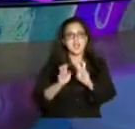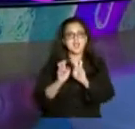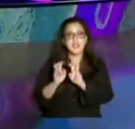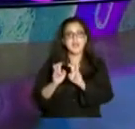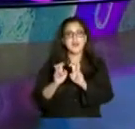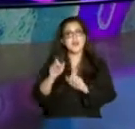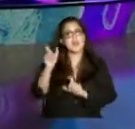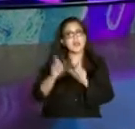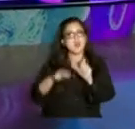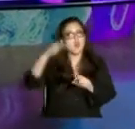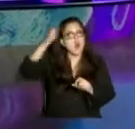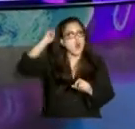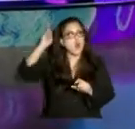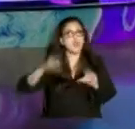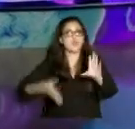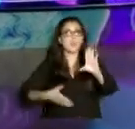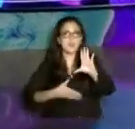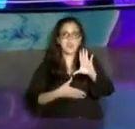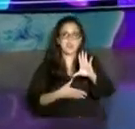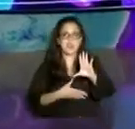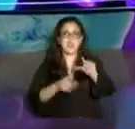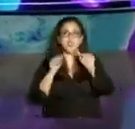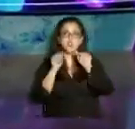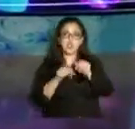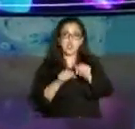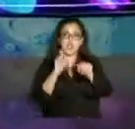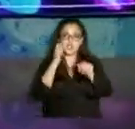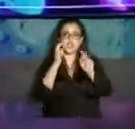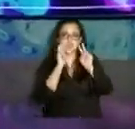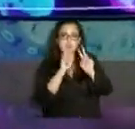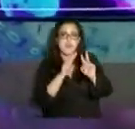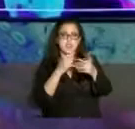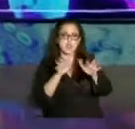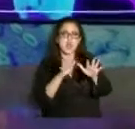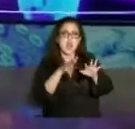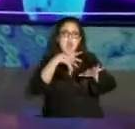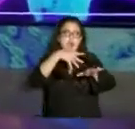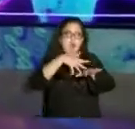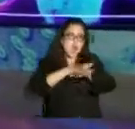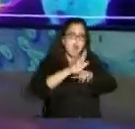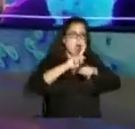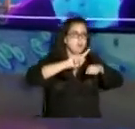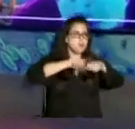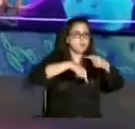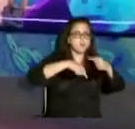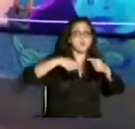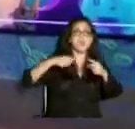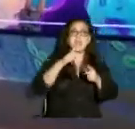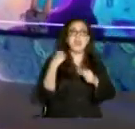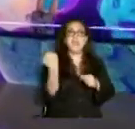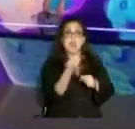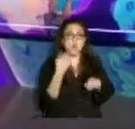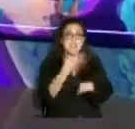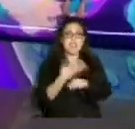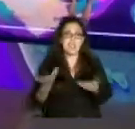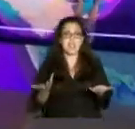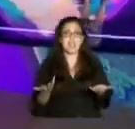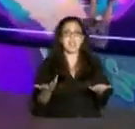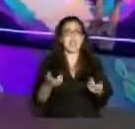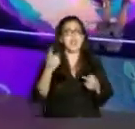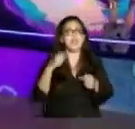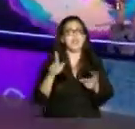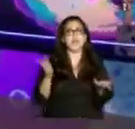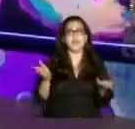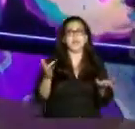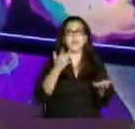uno estima las frecuencias con que se han mezclado los porcentajes de mezcla de los genomas ancestrales. Pero ¿qué tiene que